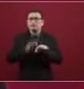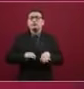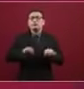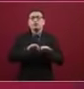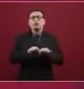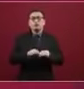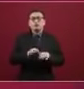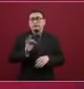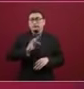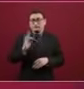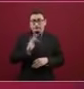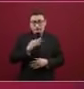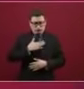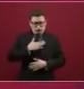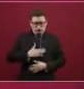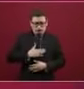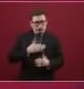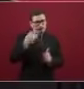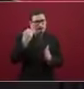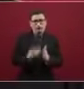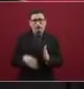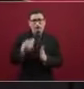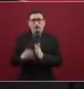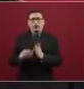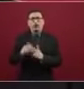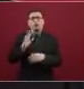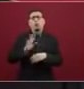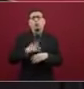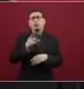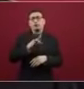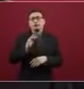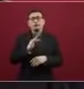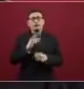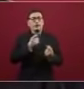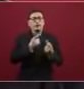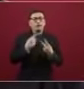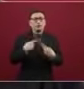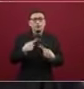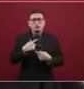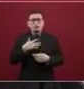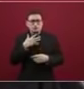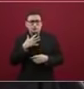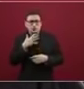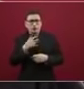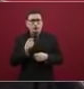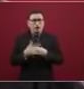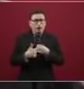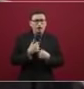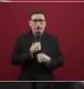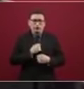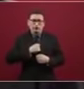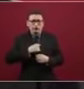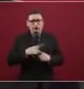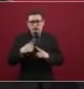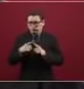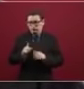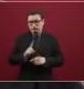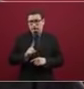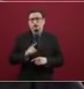haciendo justicia por influyentismo o por cualquier otra práctica de ese tipo.